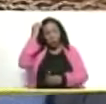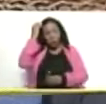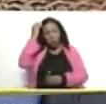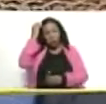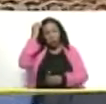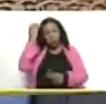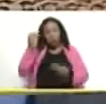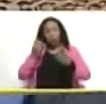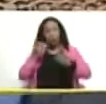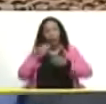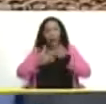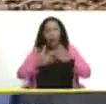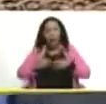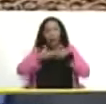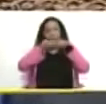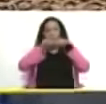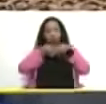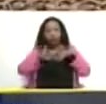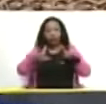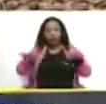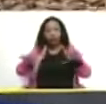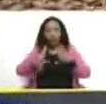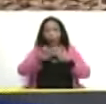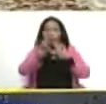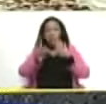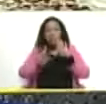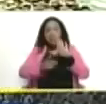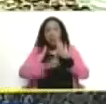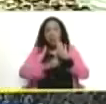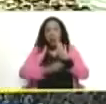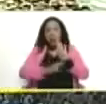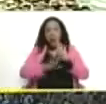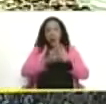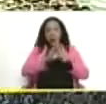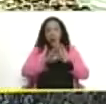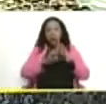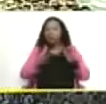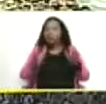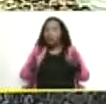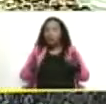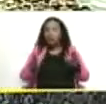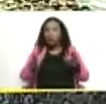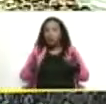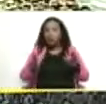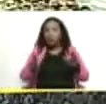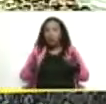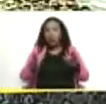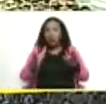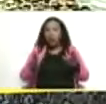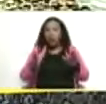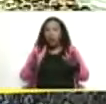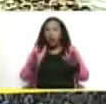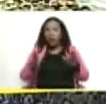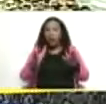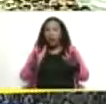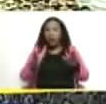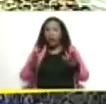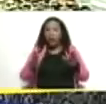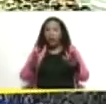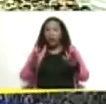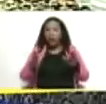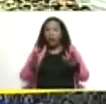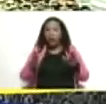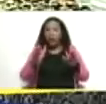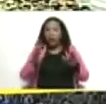para el despliegue y el desarrollo pleno de nuestra doctrina militar bolivariana,